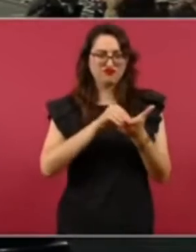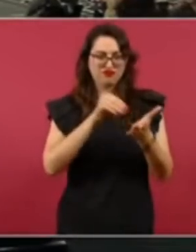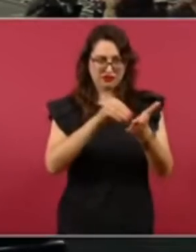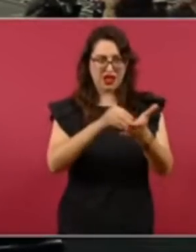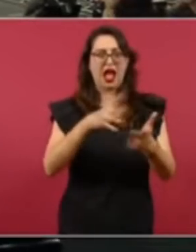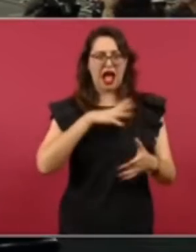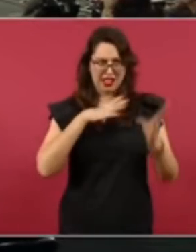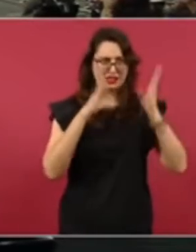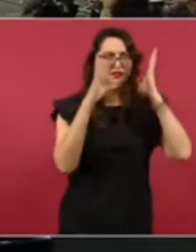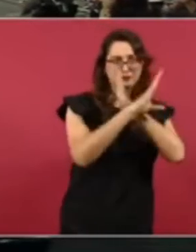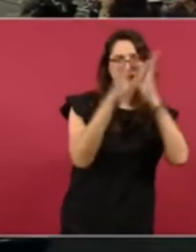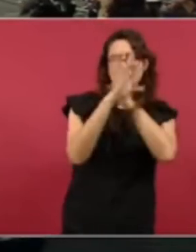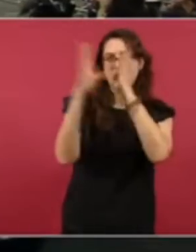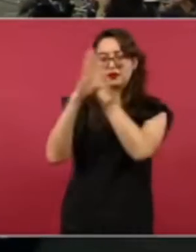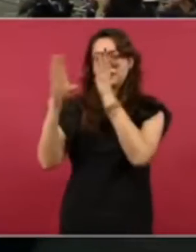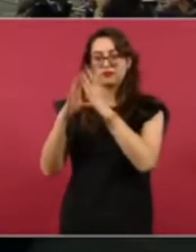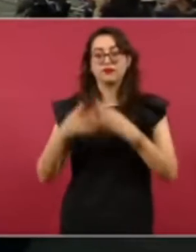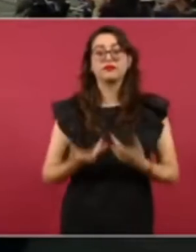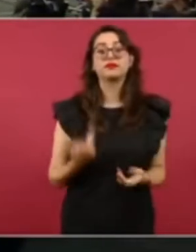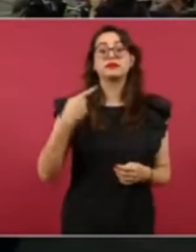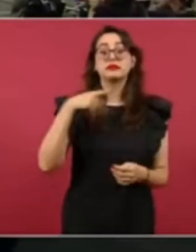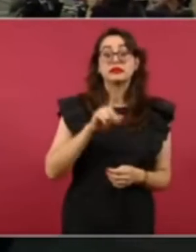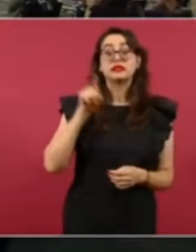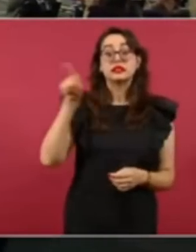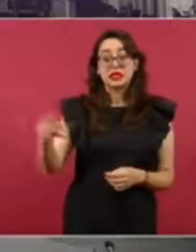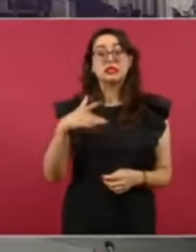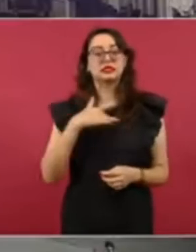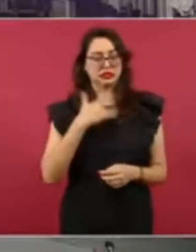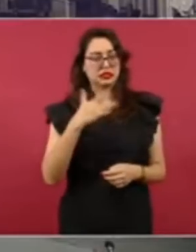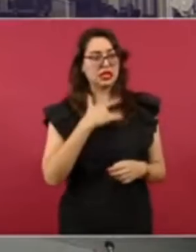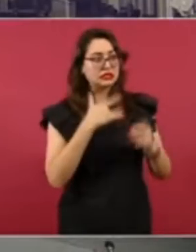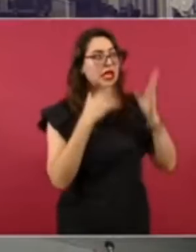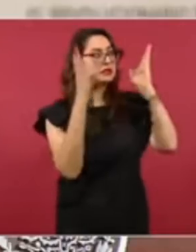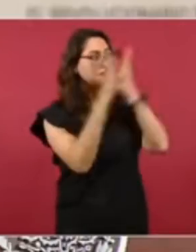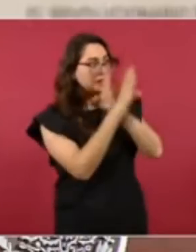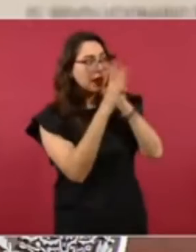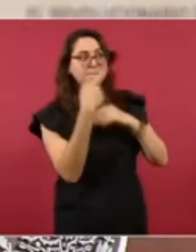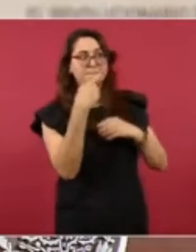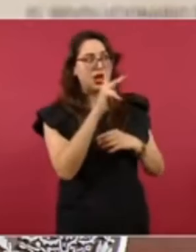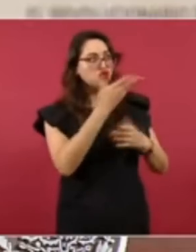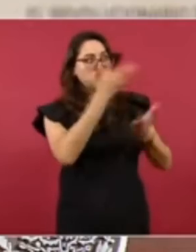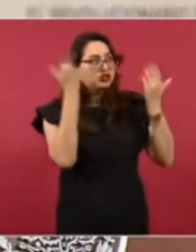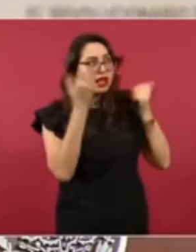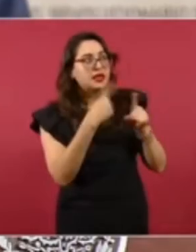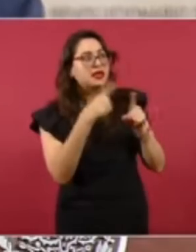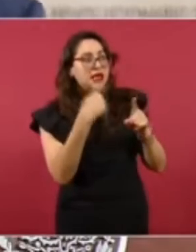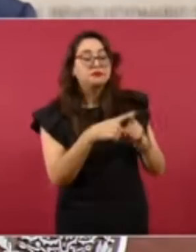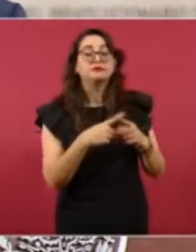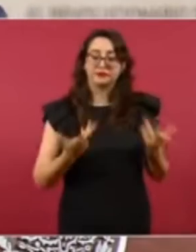Obrador expropió 120 kilómetros de vías férreas en el estado de Veracruz,